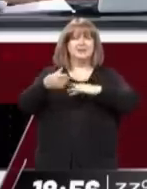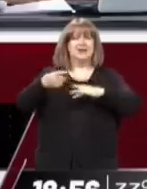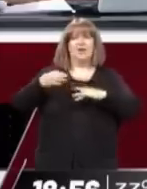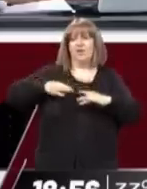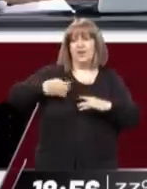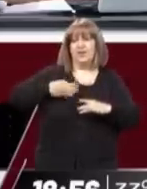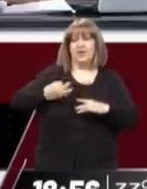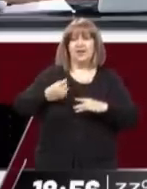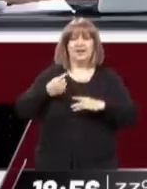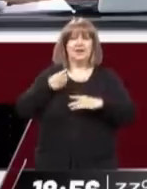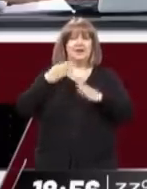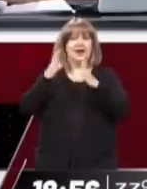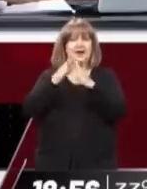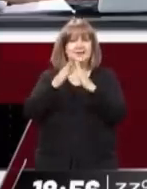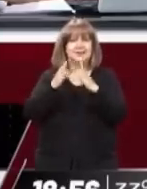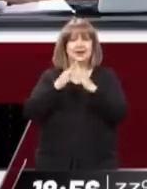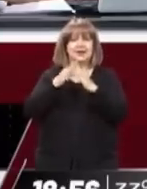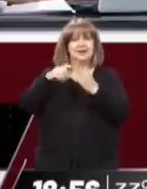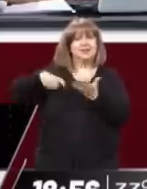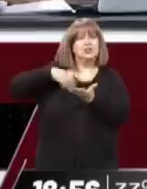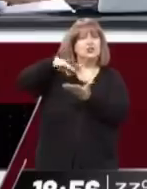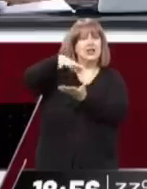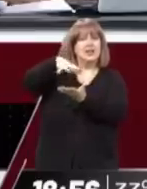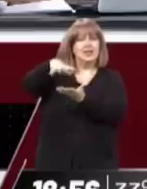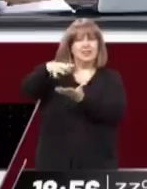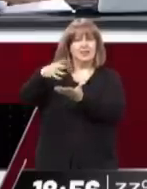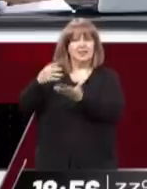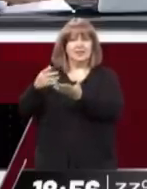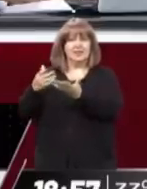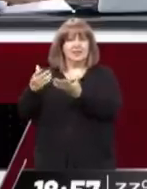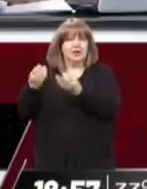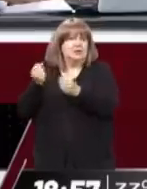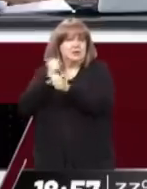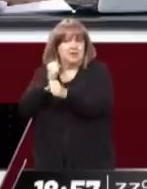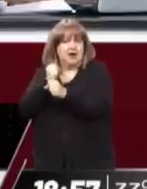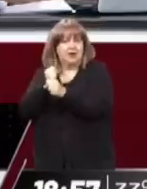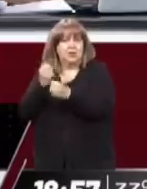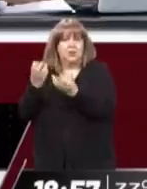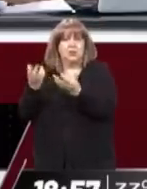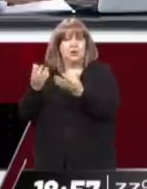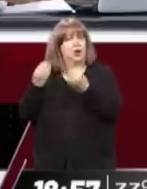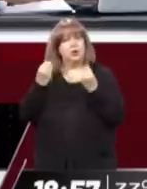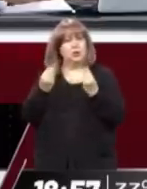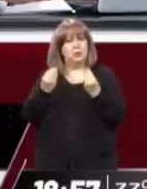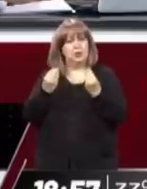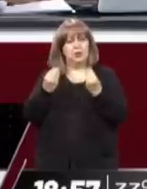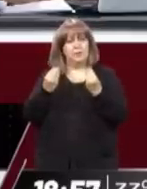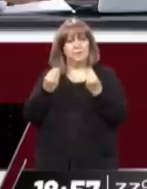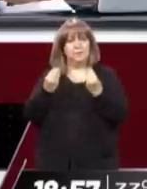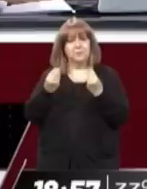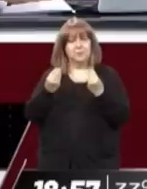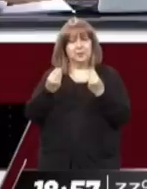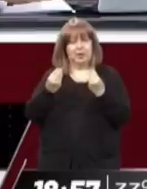sociedad teniendo en cuenta un perfil del cual estamos hablando sumado al nivel social? Digo, ¿están, a ver